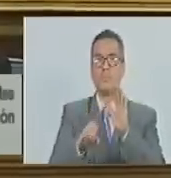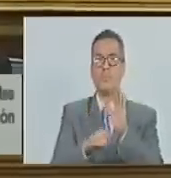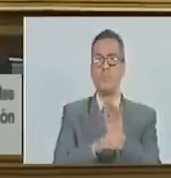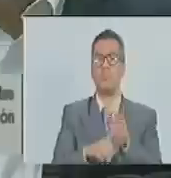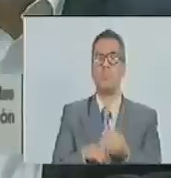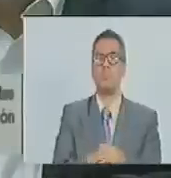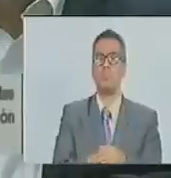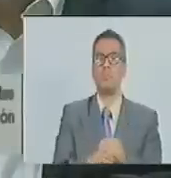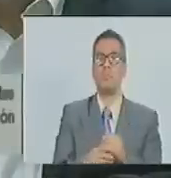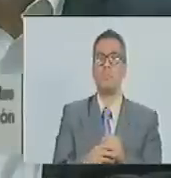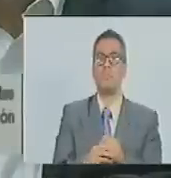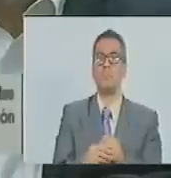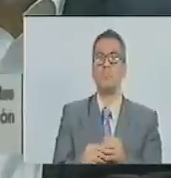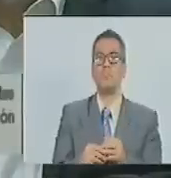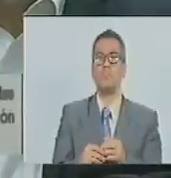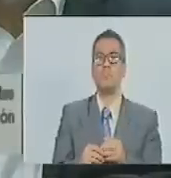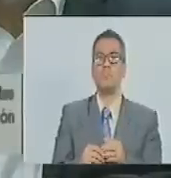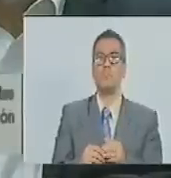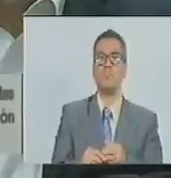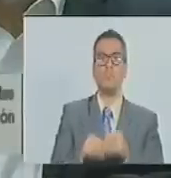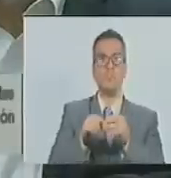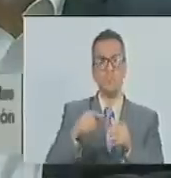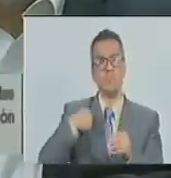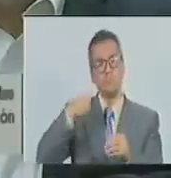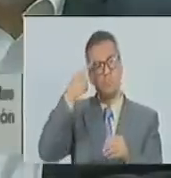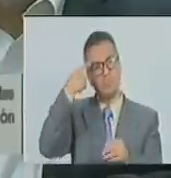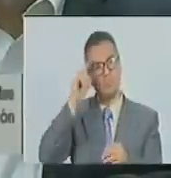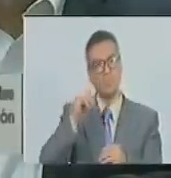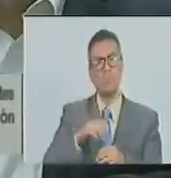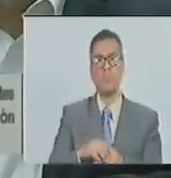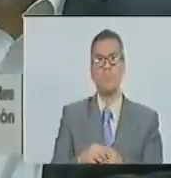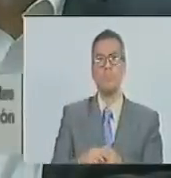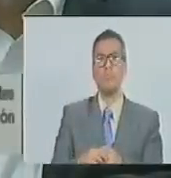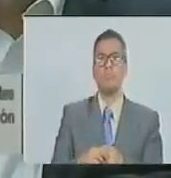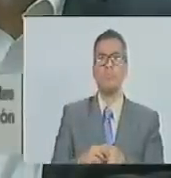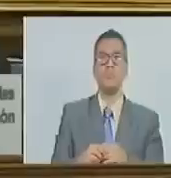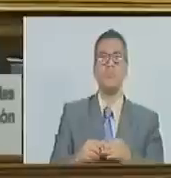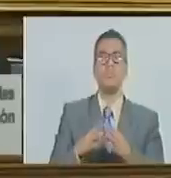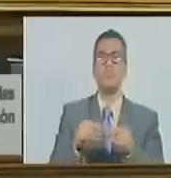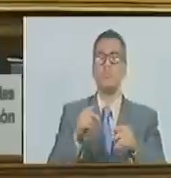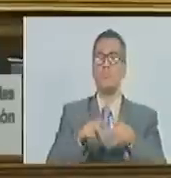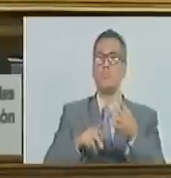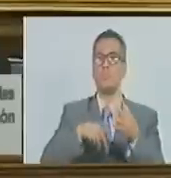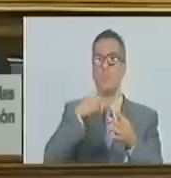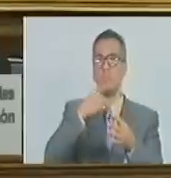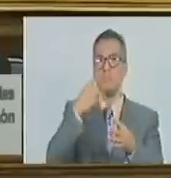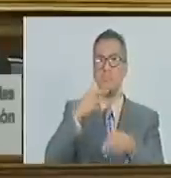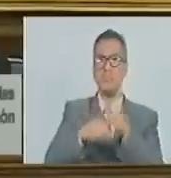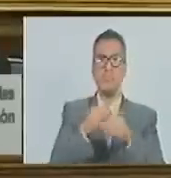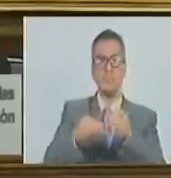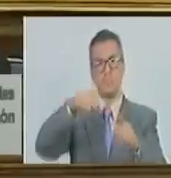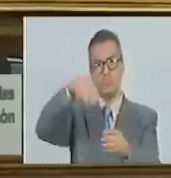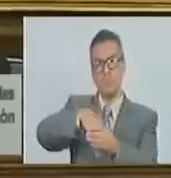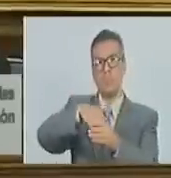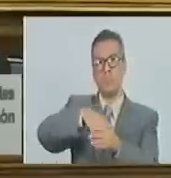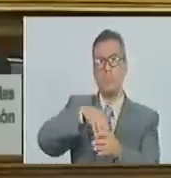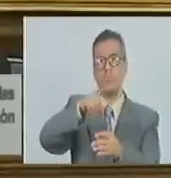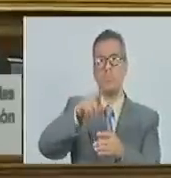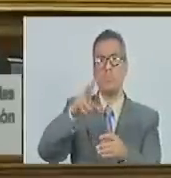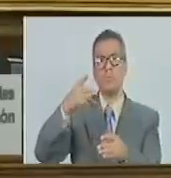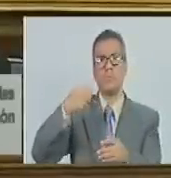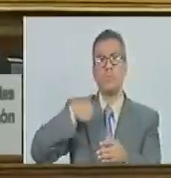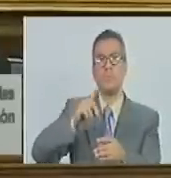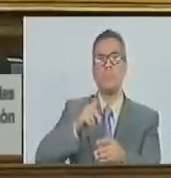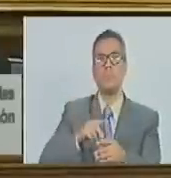Constitución, quienes creemos que los asuntos políticos se dirimen por votos y no se